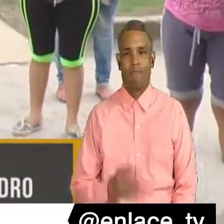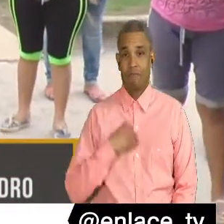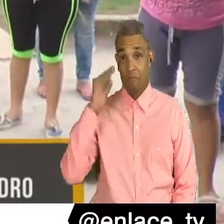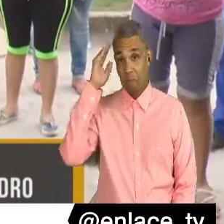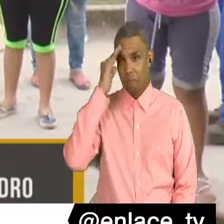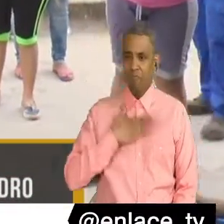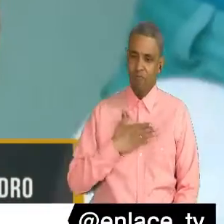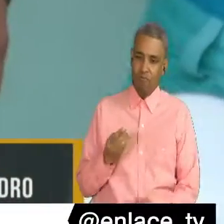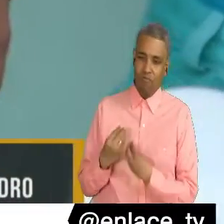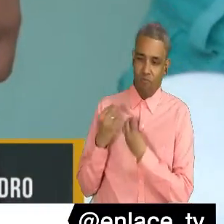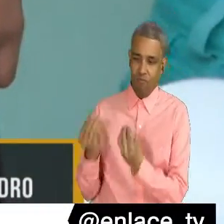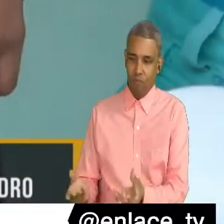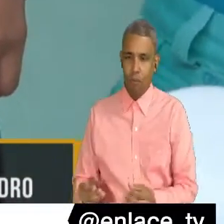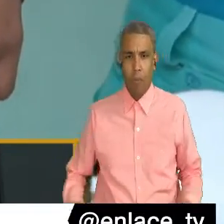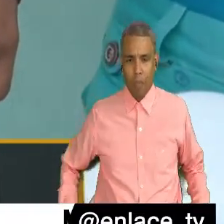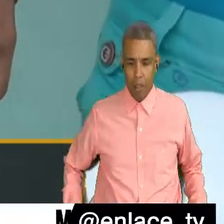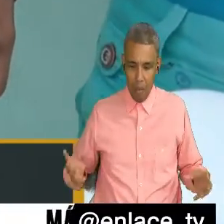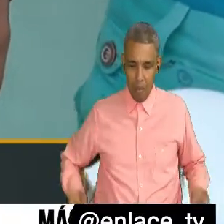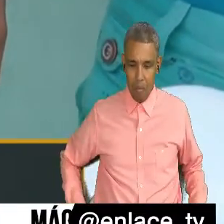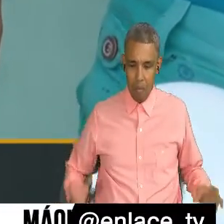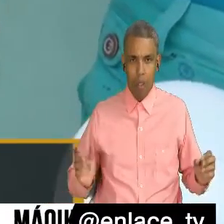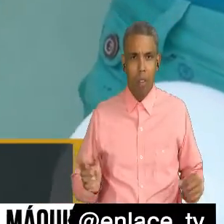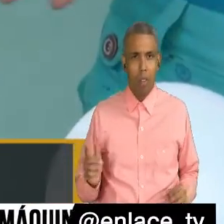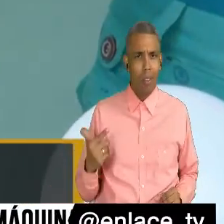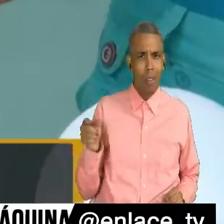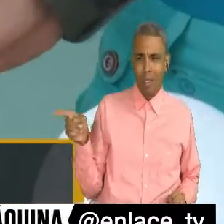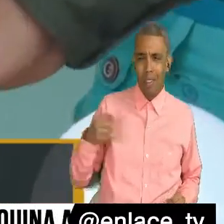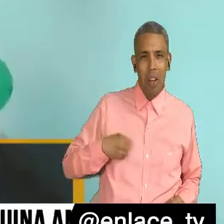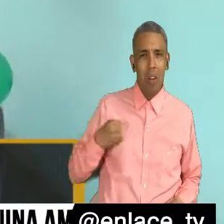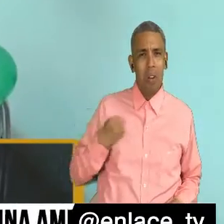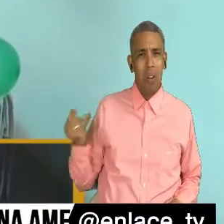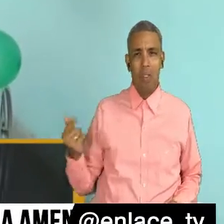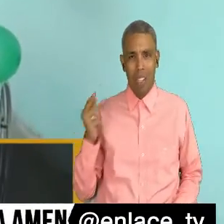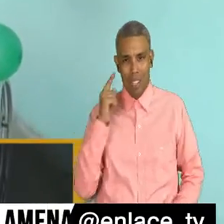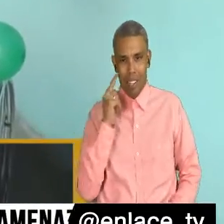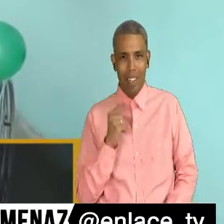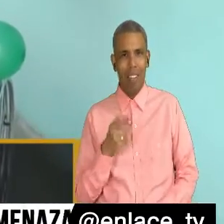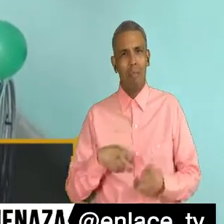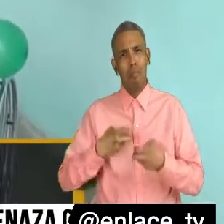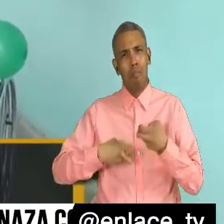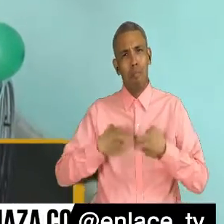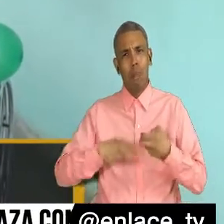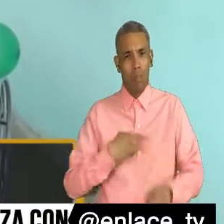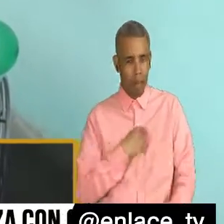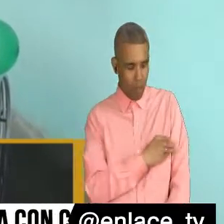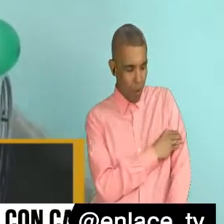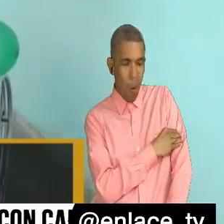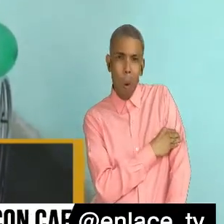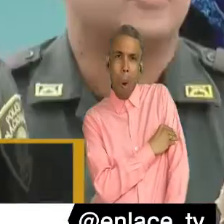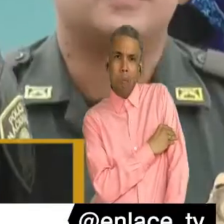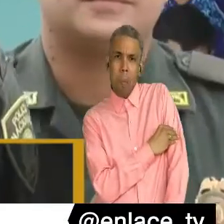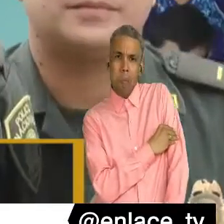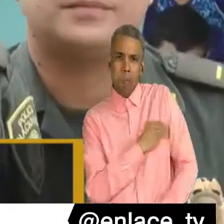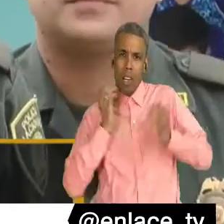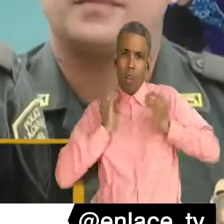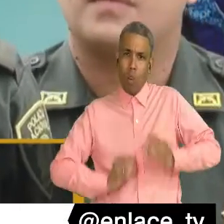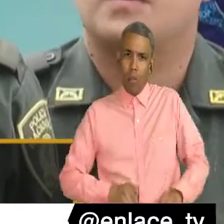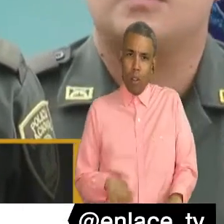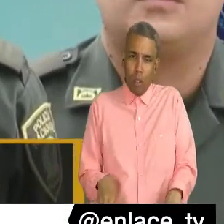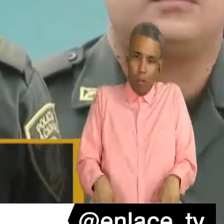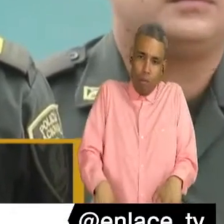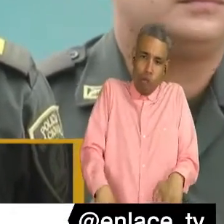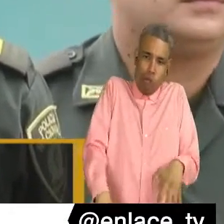Policía Nacional a una persona necesitada de este apoyo. En esta oportunidad, el beneficiario es un joven que padece distrofia muscular. Bueno, afortunadamente logramos